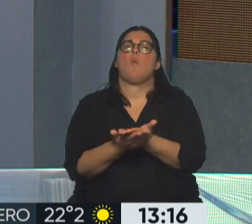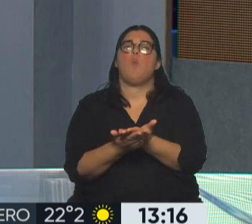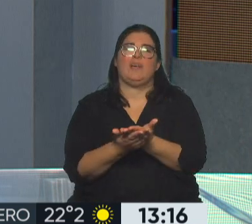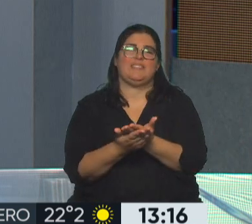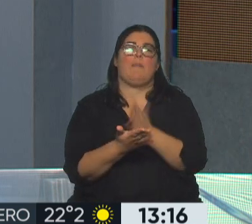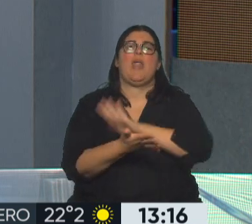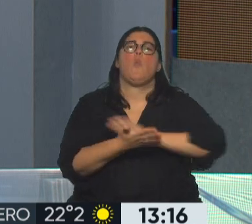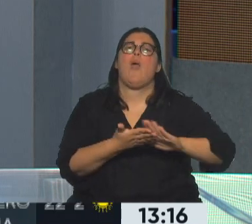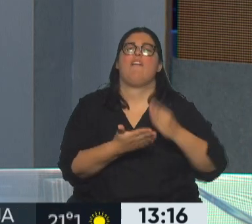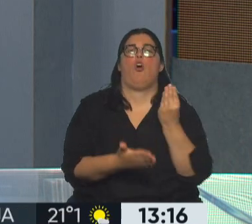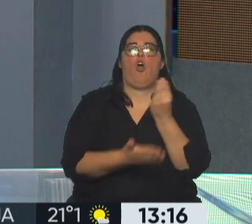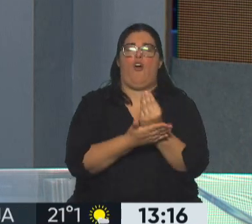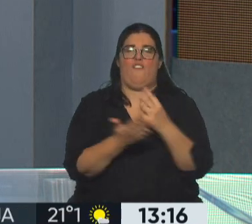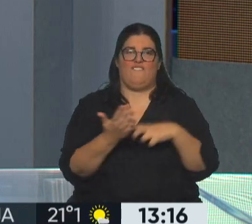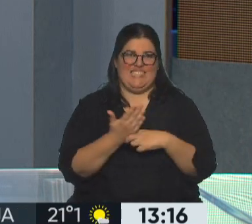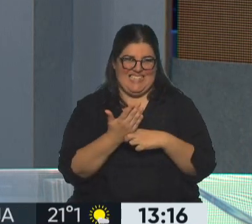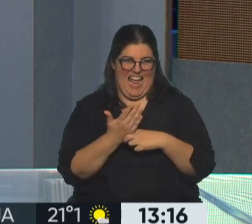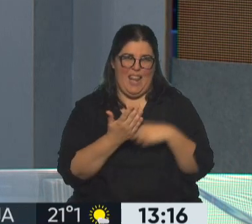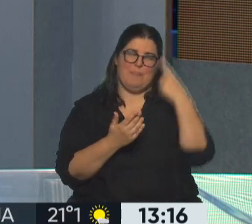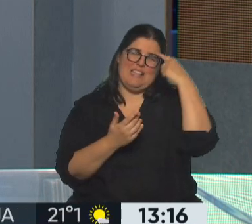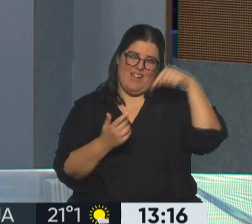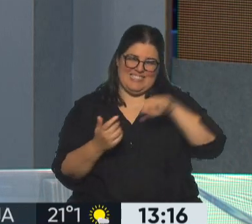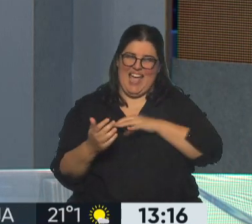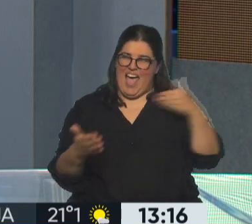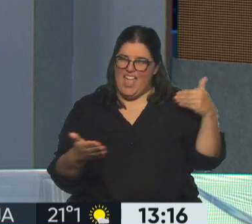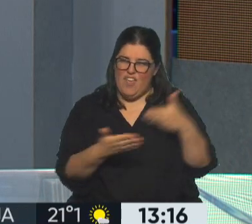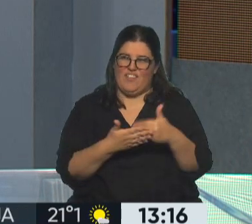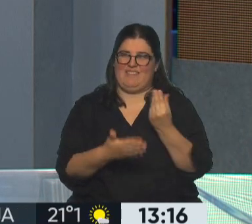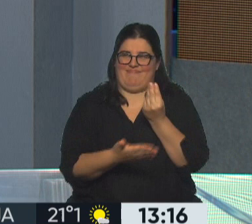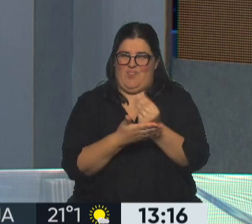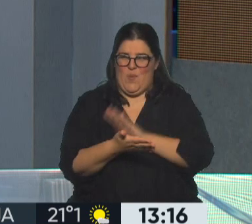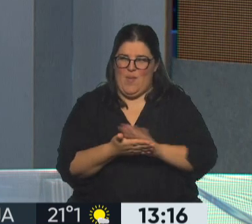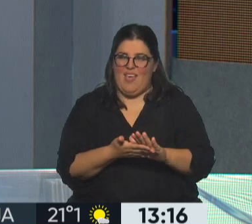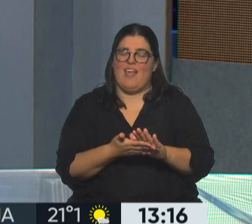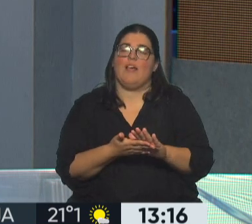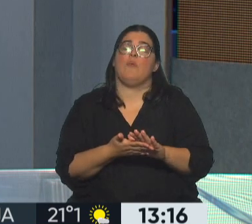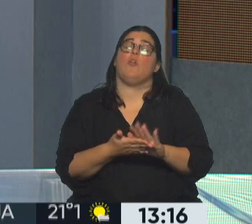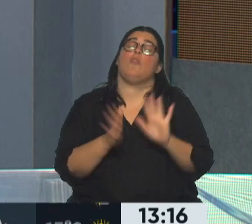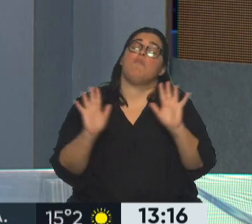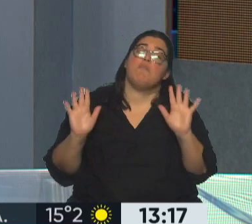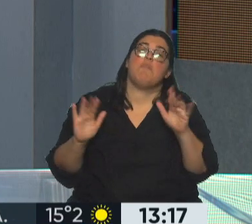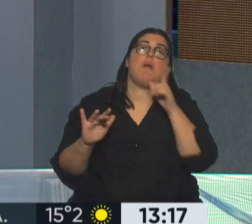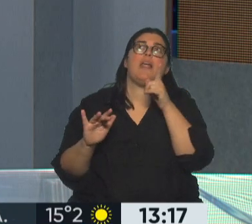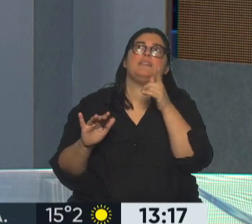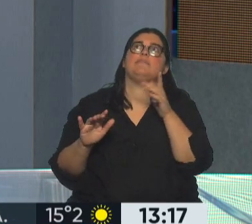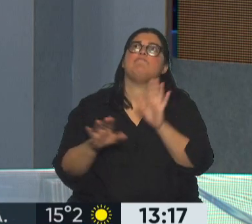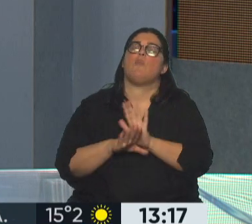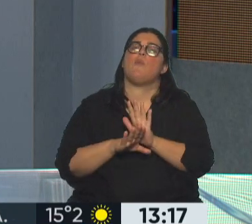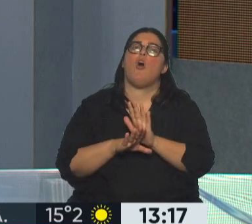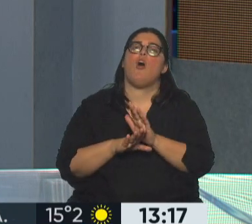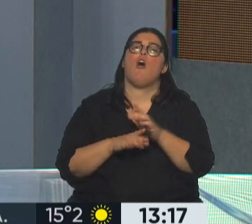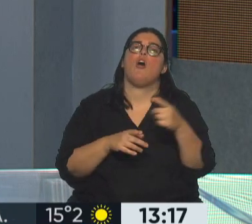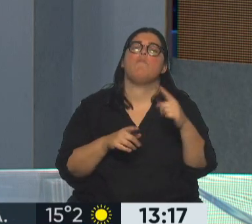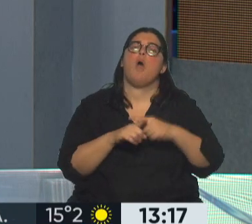fiscal general que a priori se preveía para fines de este año y hay una suerte de